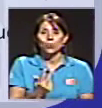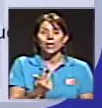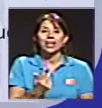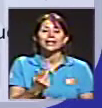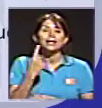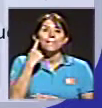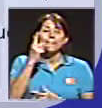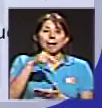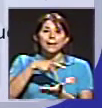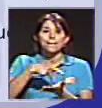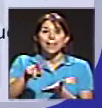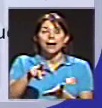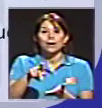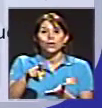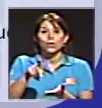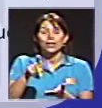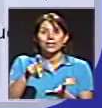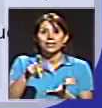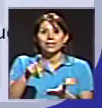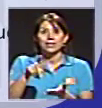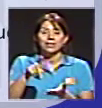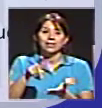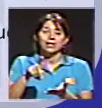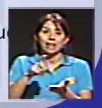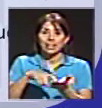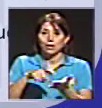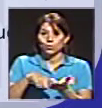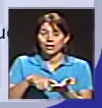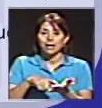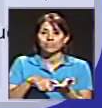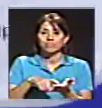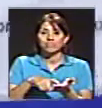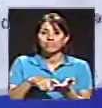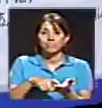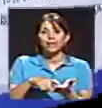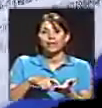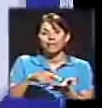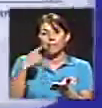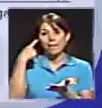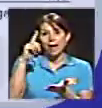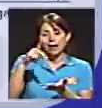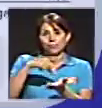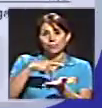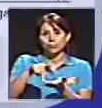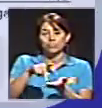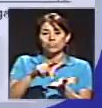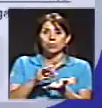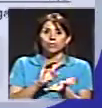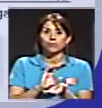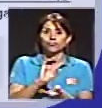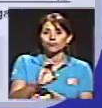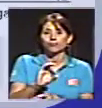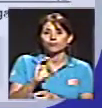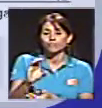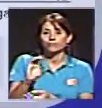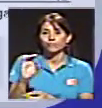la deuda, el servicio de la deuda y los salarios. Combinando todos esos factores, llegamos a un 95%.